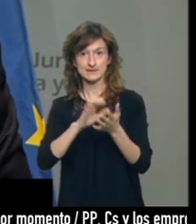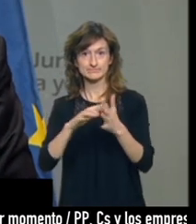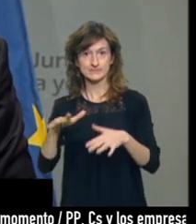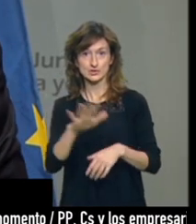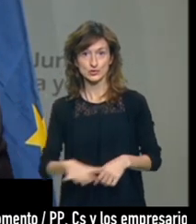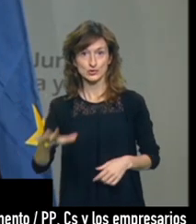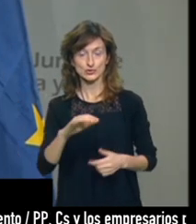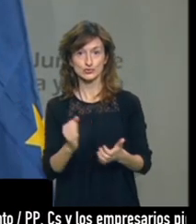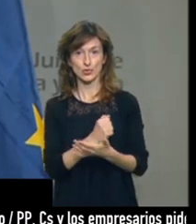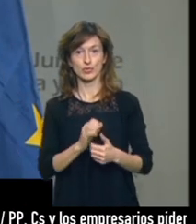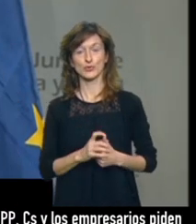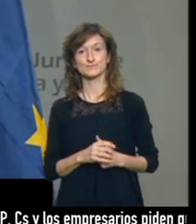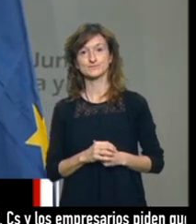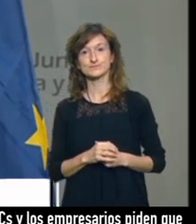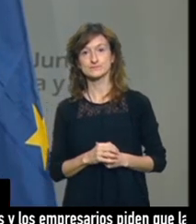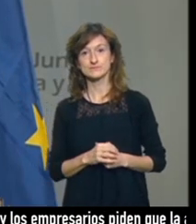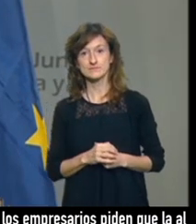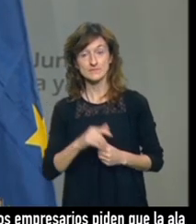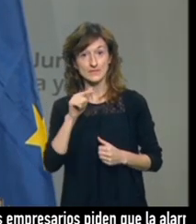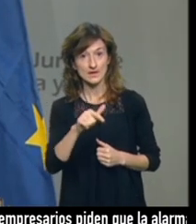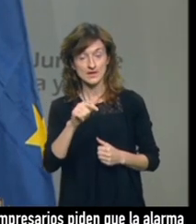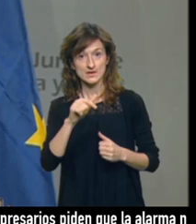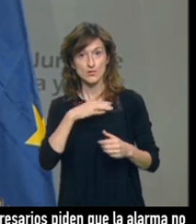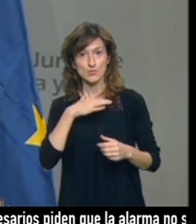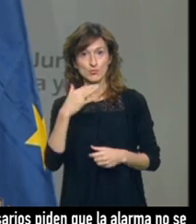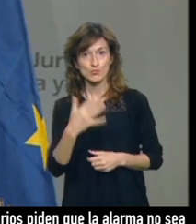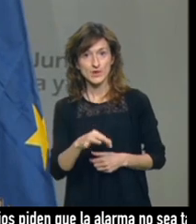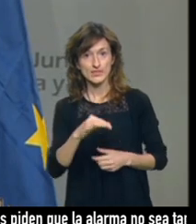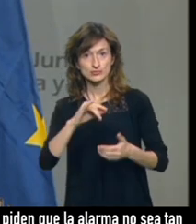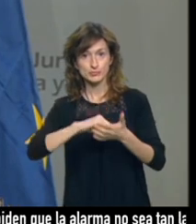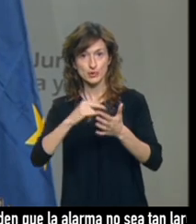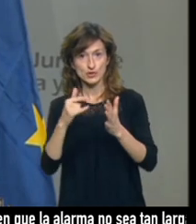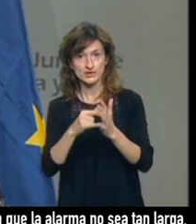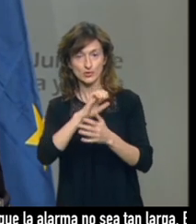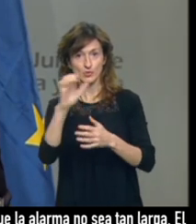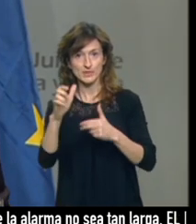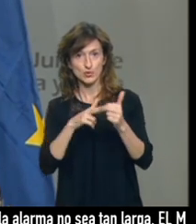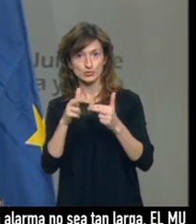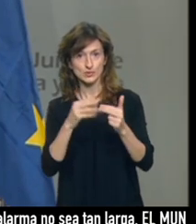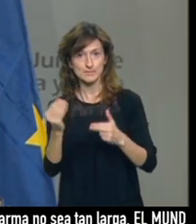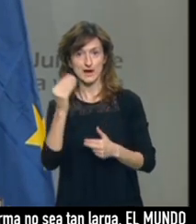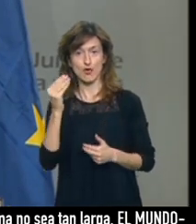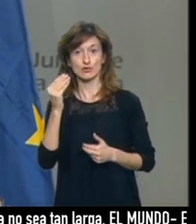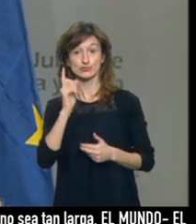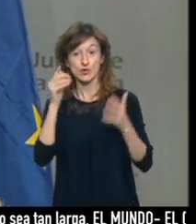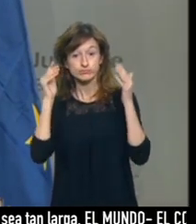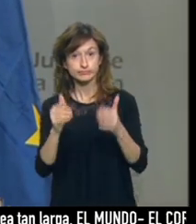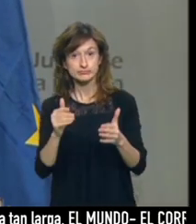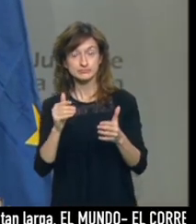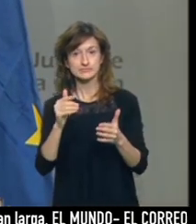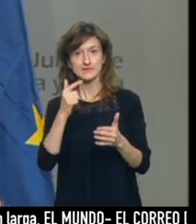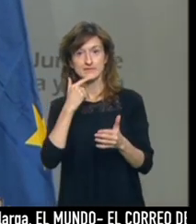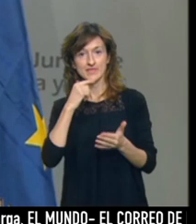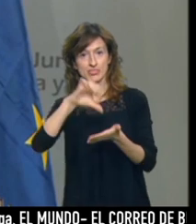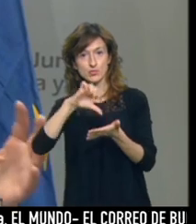territorio, porque así podremos construir mejor el proyecto europeo, no solo centrarnos en las